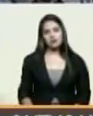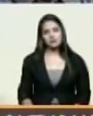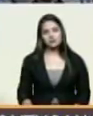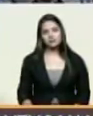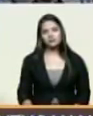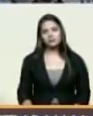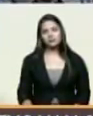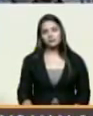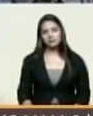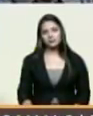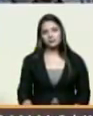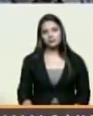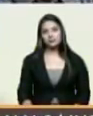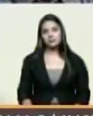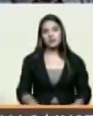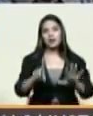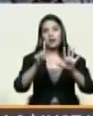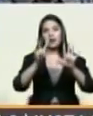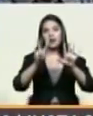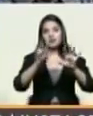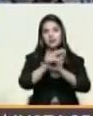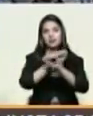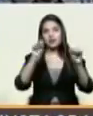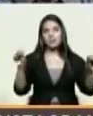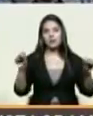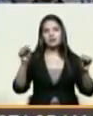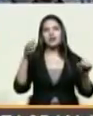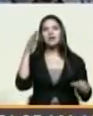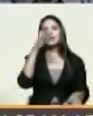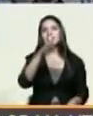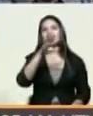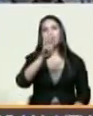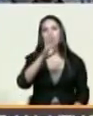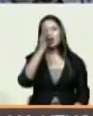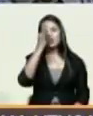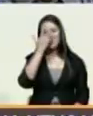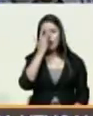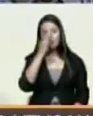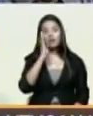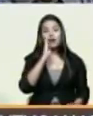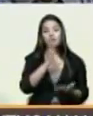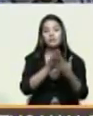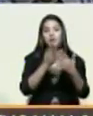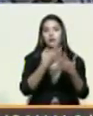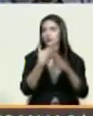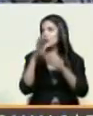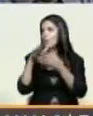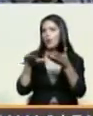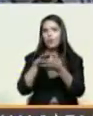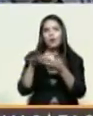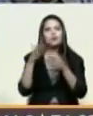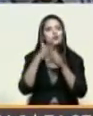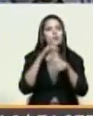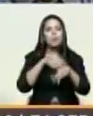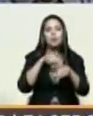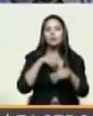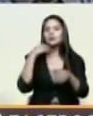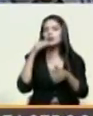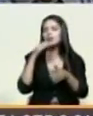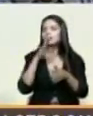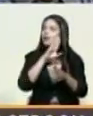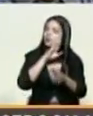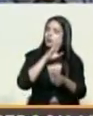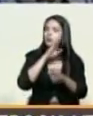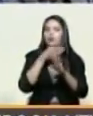todos los días, a las 7 de la mañana estaba en el cuartel de la montaña. Pasara lo que pasara, se acostara a la hora que